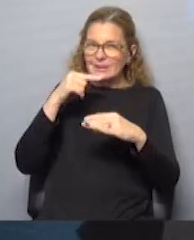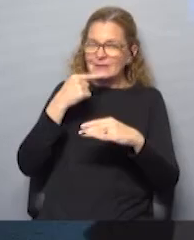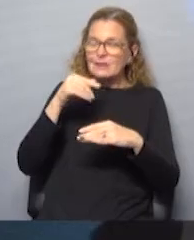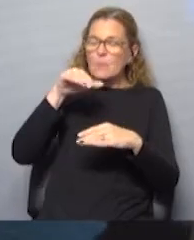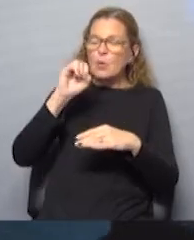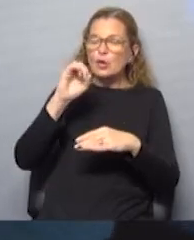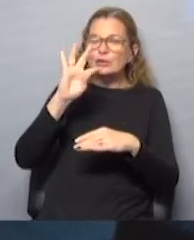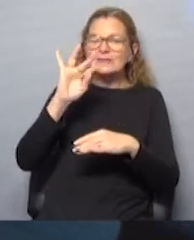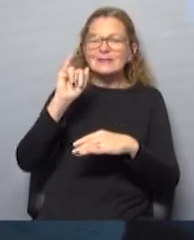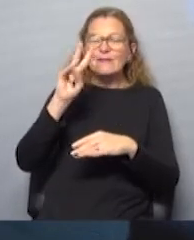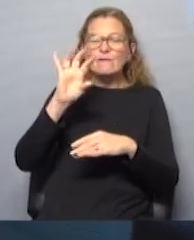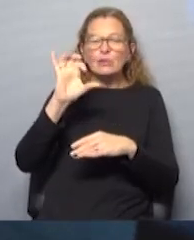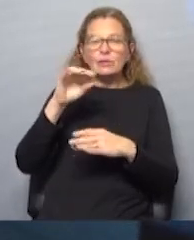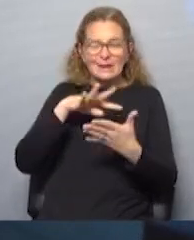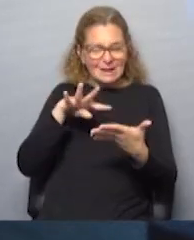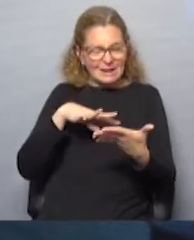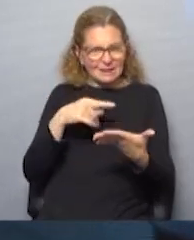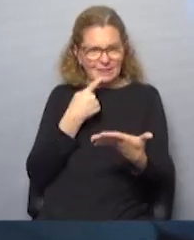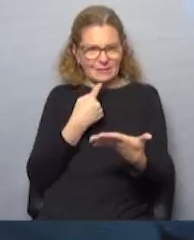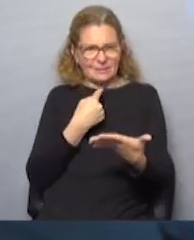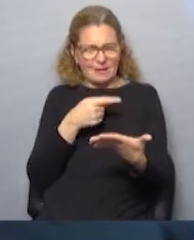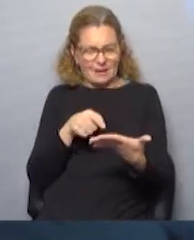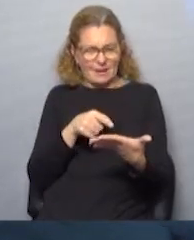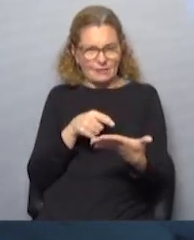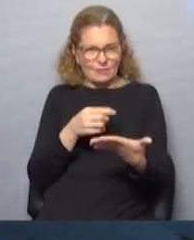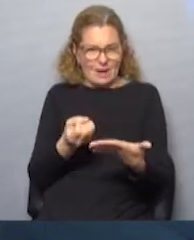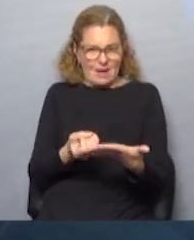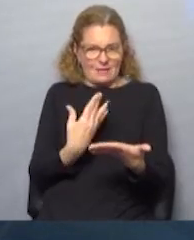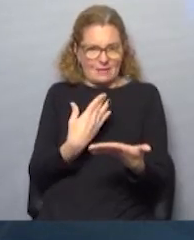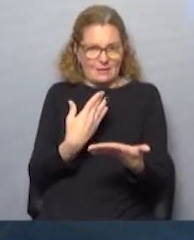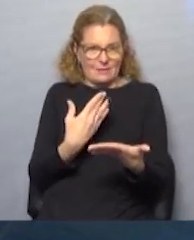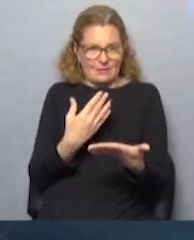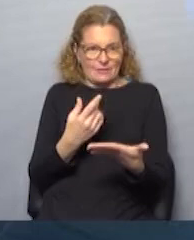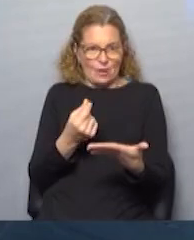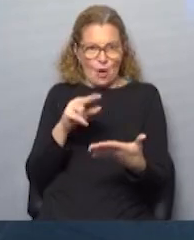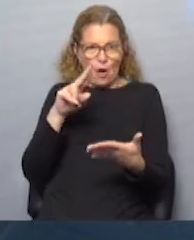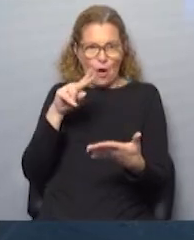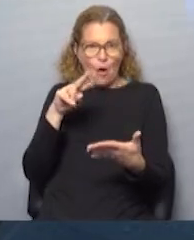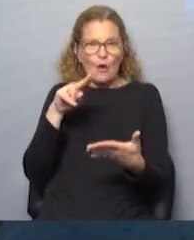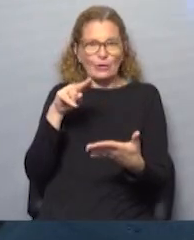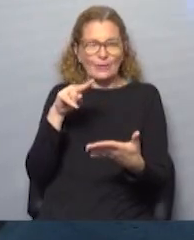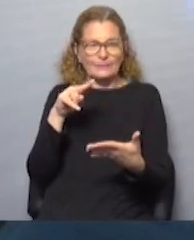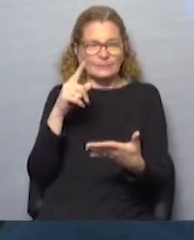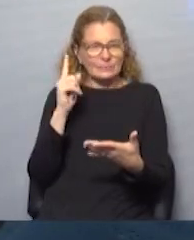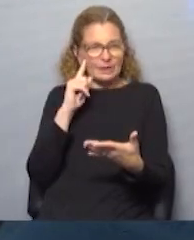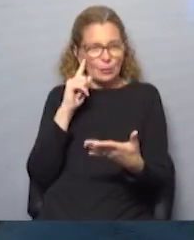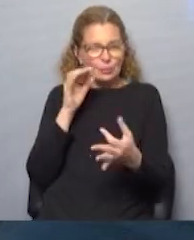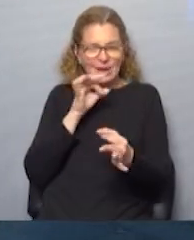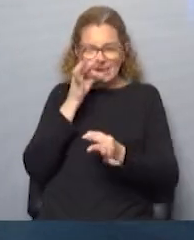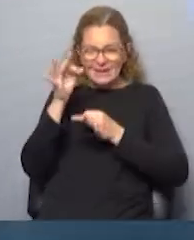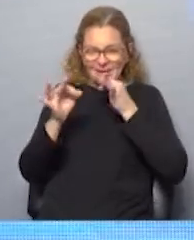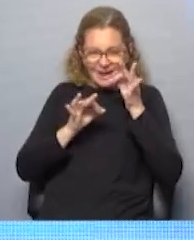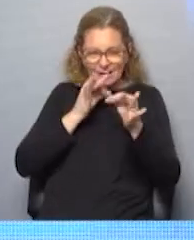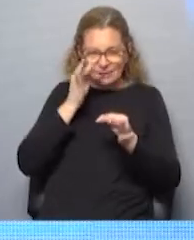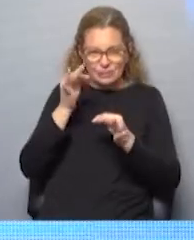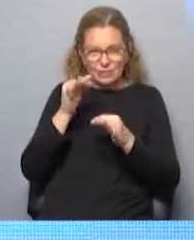y uno lee esa exposición emotivo dice bueno acá nos van a dar ese oro uno escucha las declaraciones como la